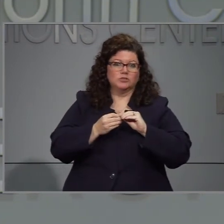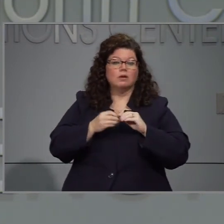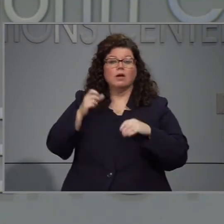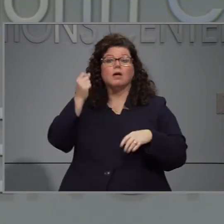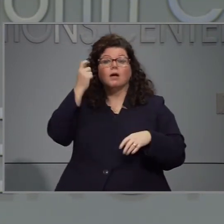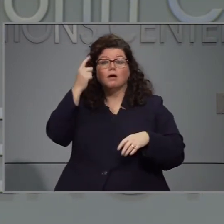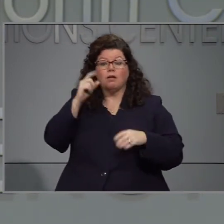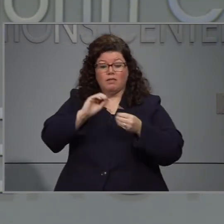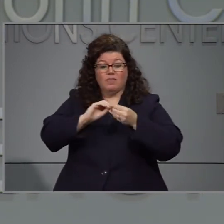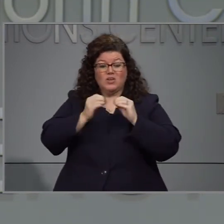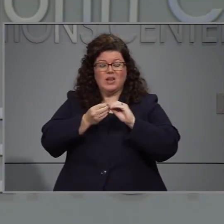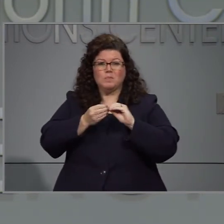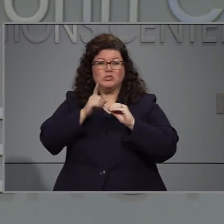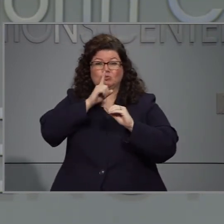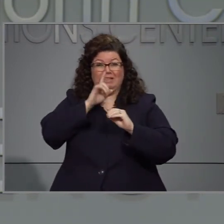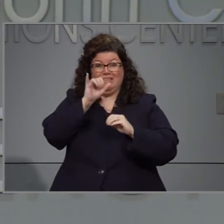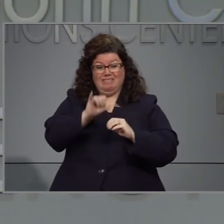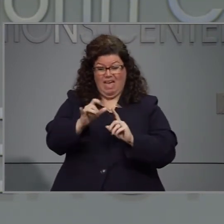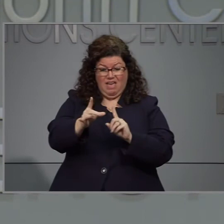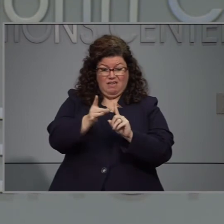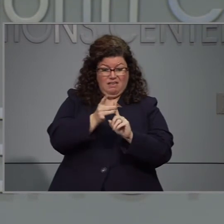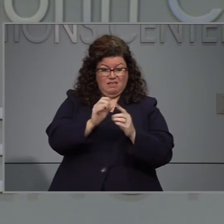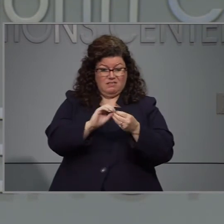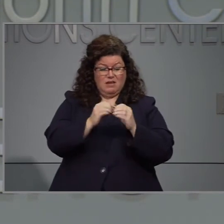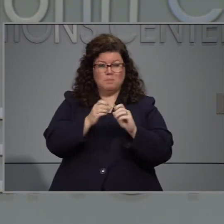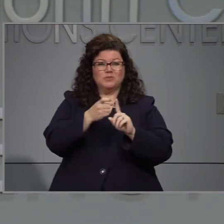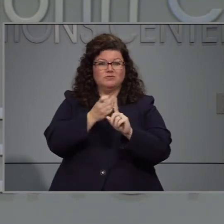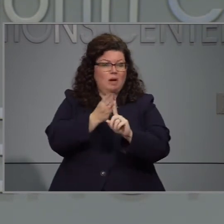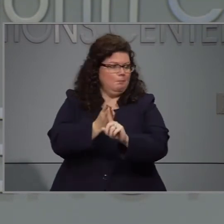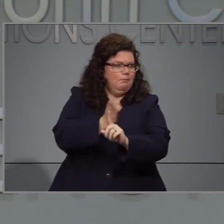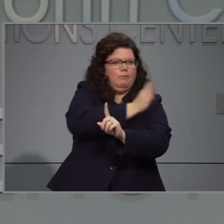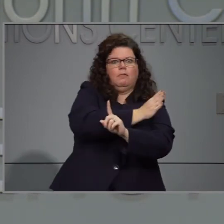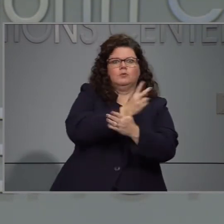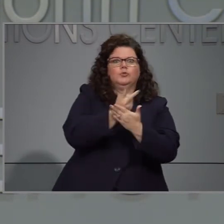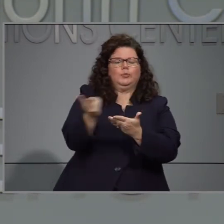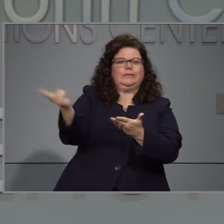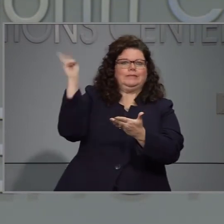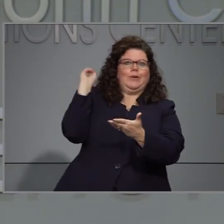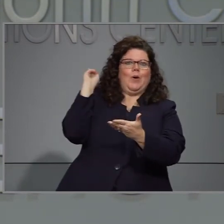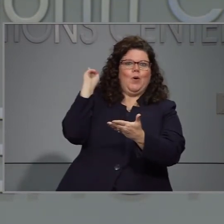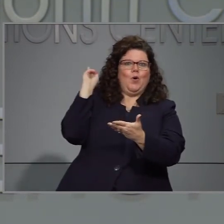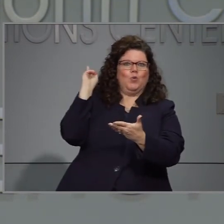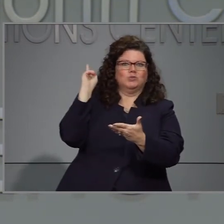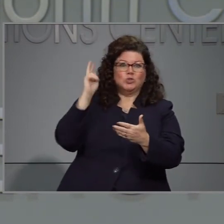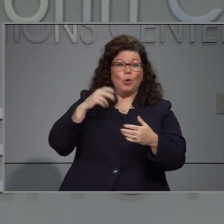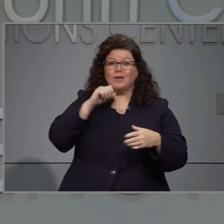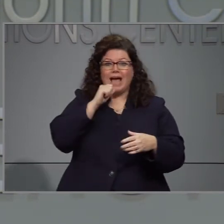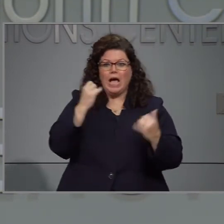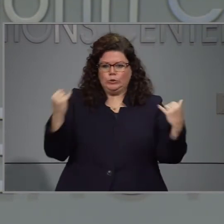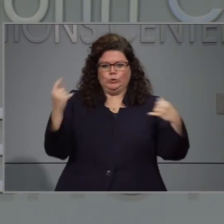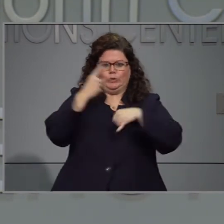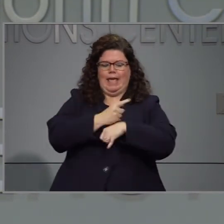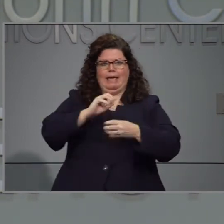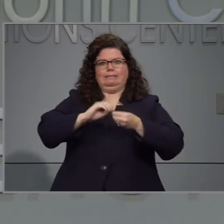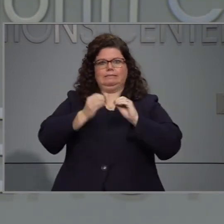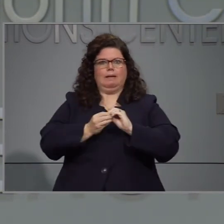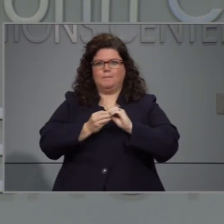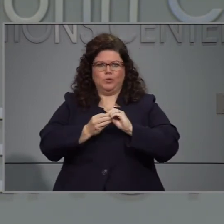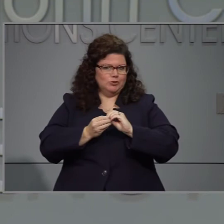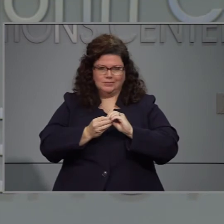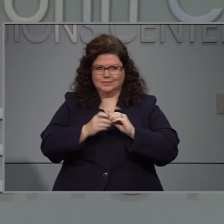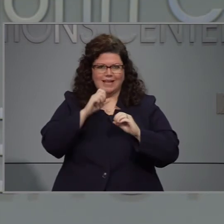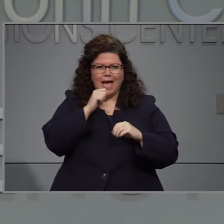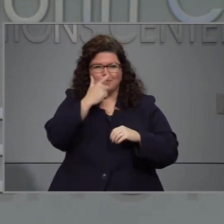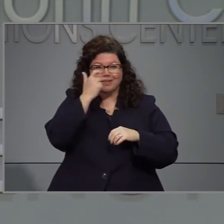varias semanas. Estamos hablando de indicadores de rezagados. Por eso el Departamento de Servicios Humanos, de